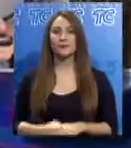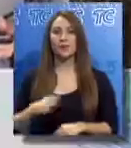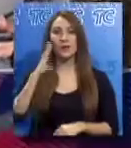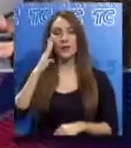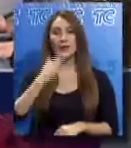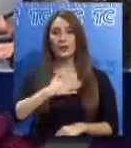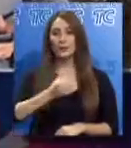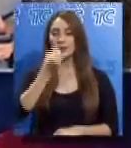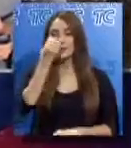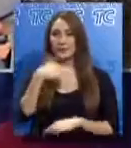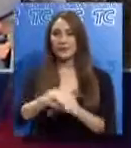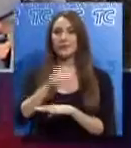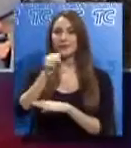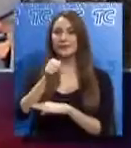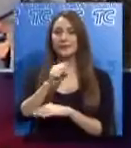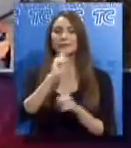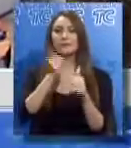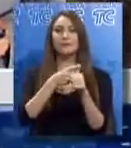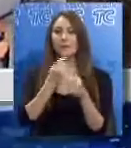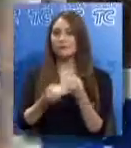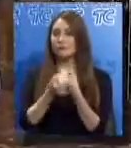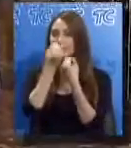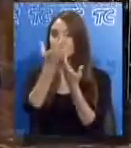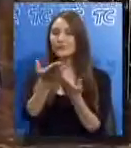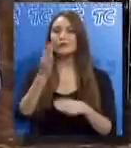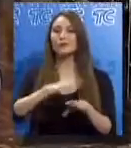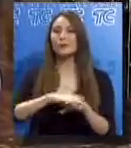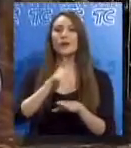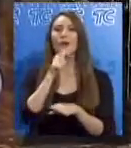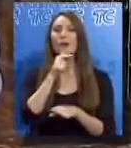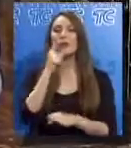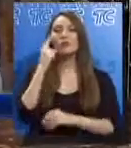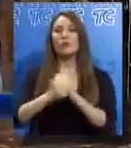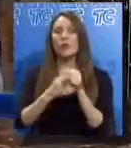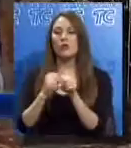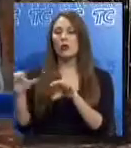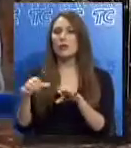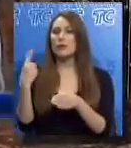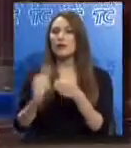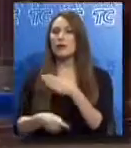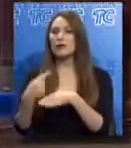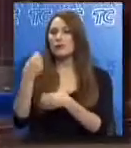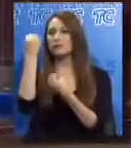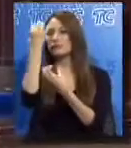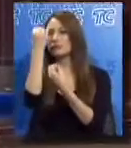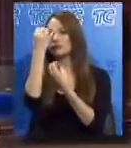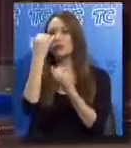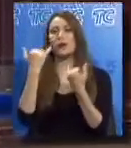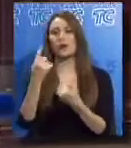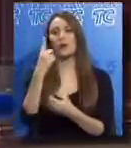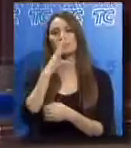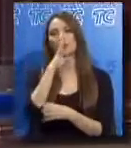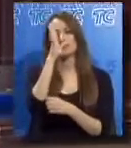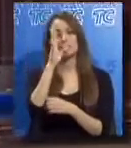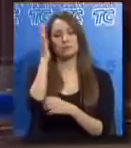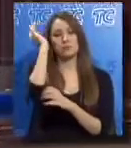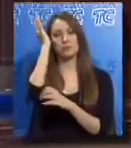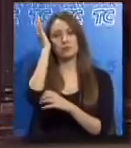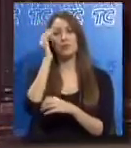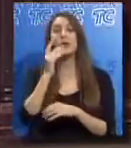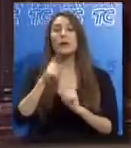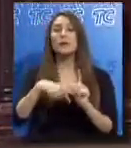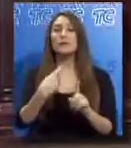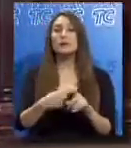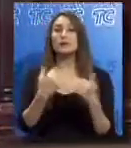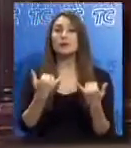¿Qué tal? ¿Cómo están? Muy buenas tardes. Sí, el primero en presentar su informe de rendición de cuentas fue el superintendente de Información y Comunicación, Carlos Ochoa. El funcionario expuso